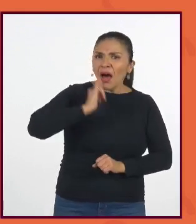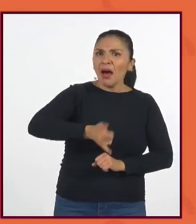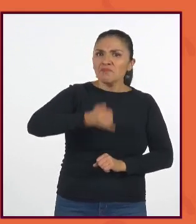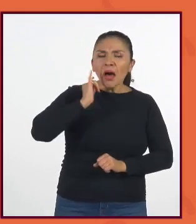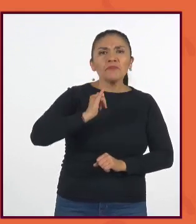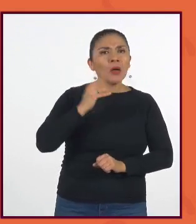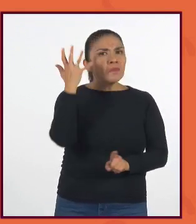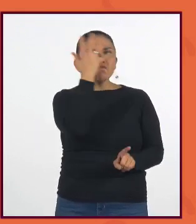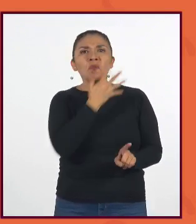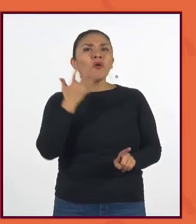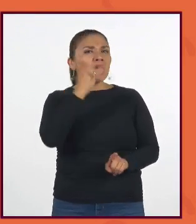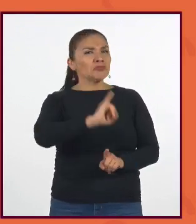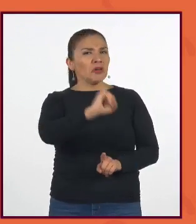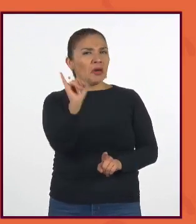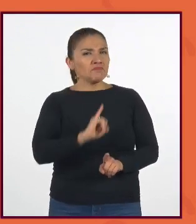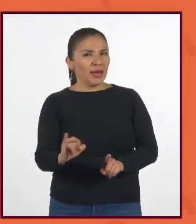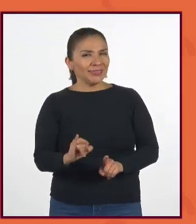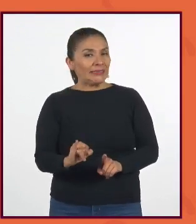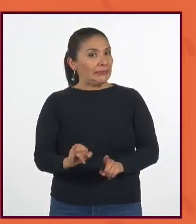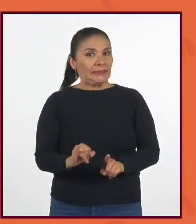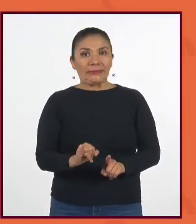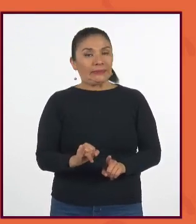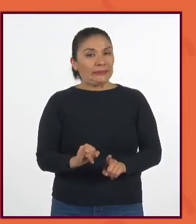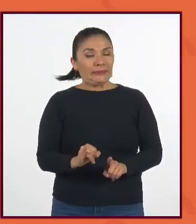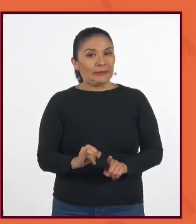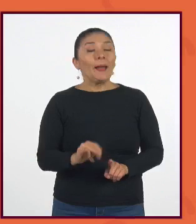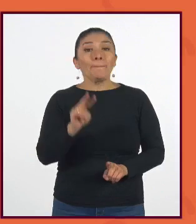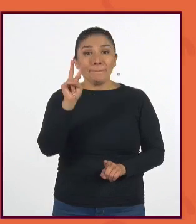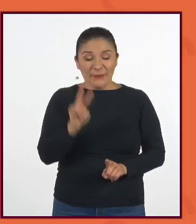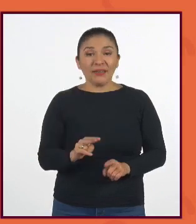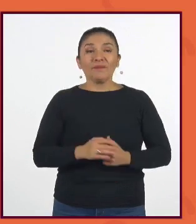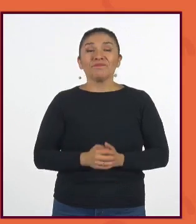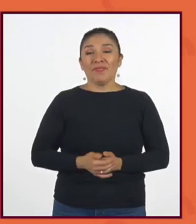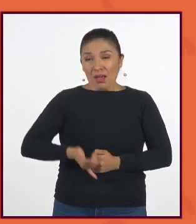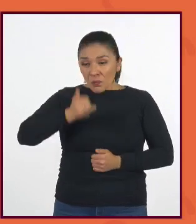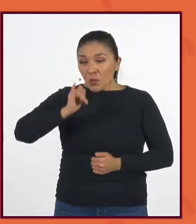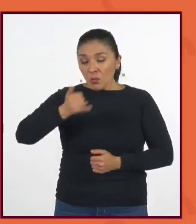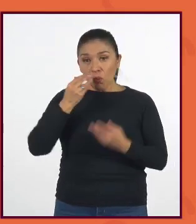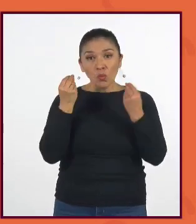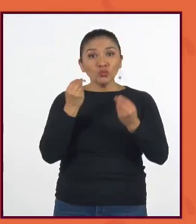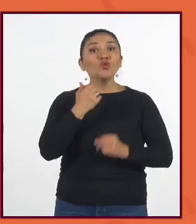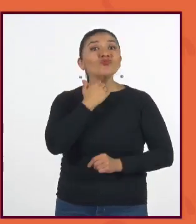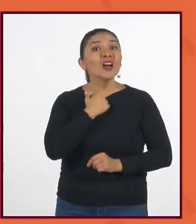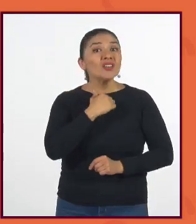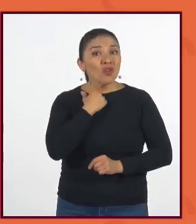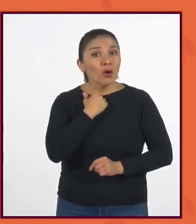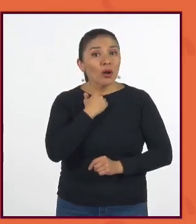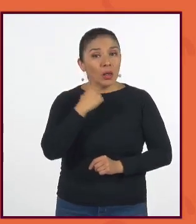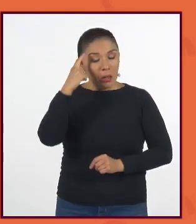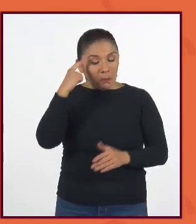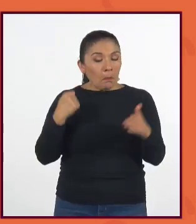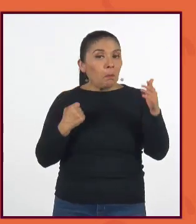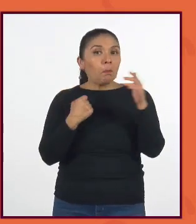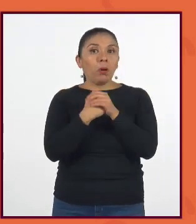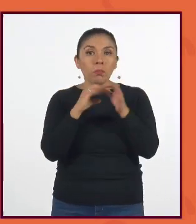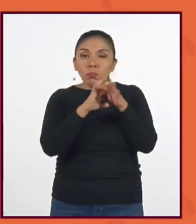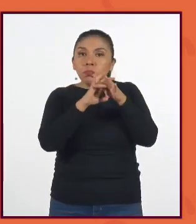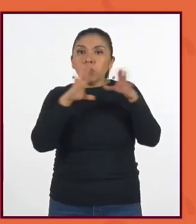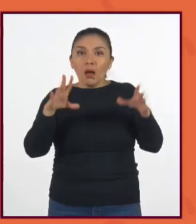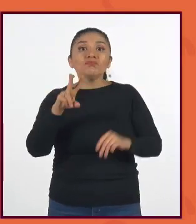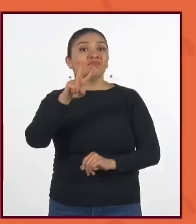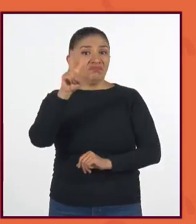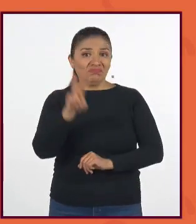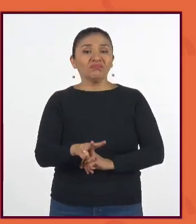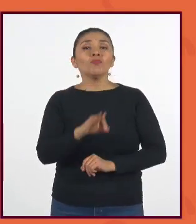copas. La verdad es que la sobredosis por consumo de alcohol es real. Reduce las funciones vitales como